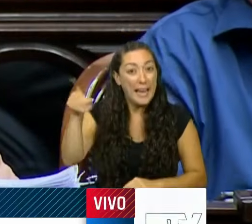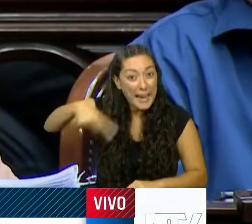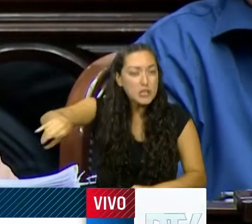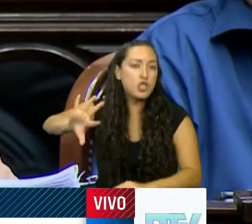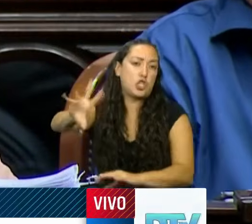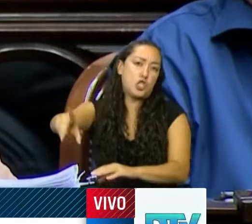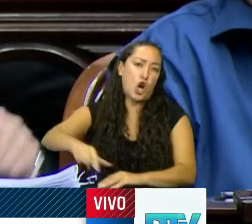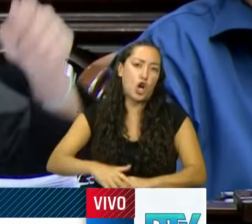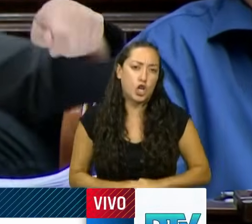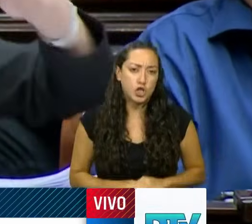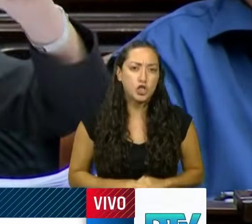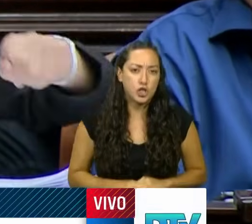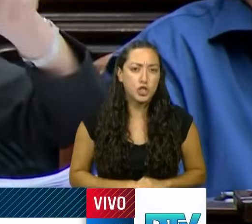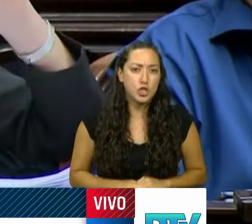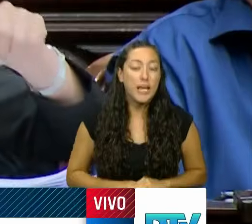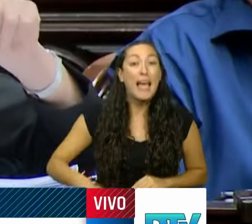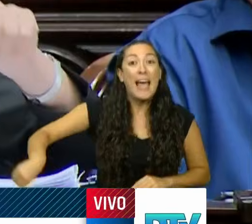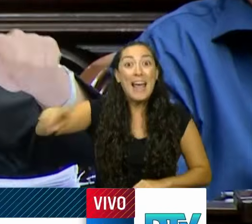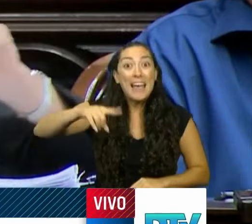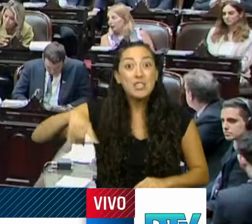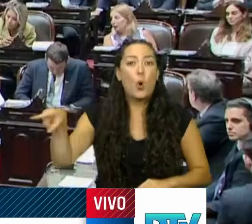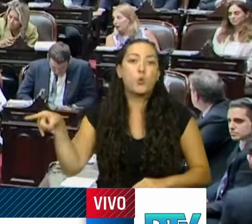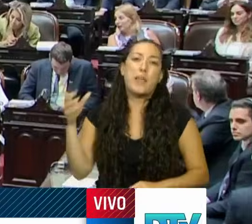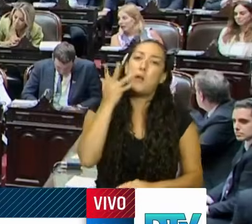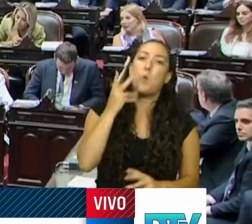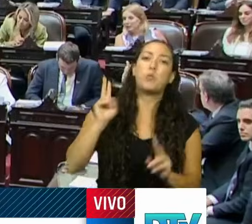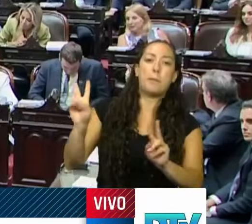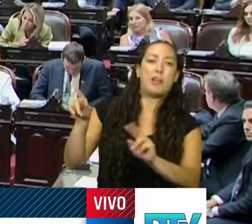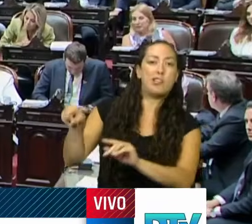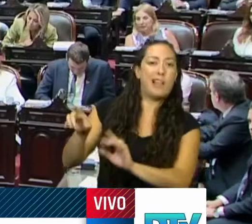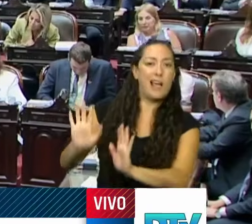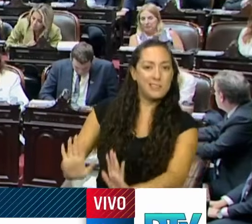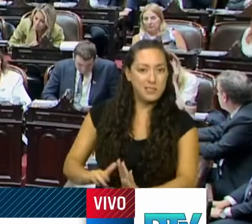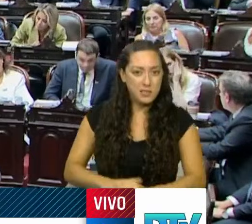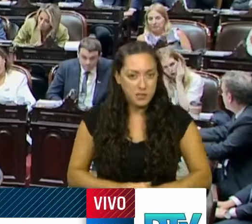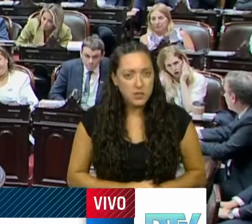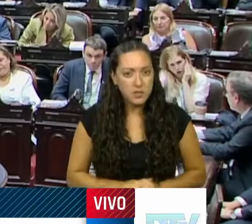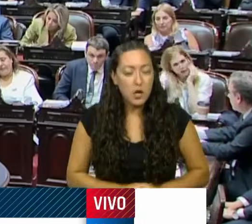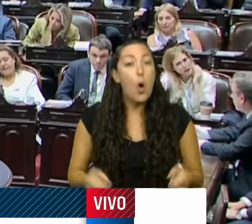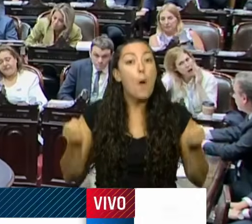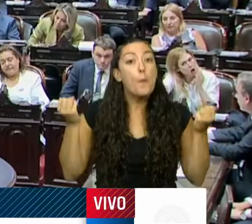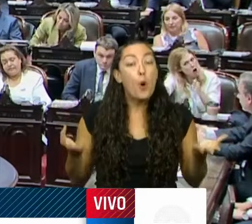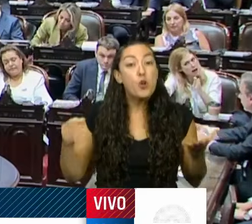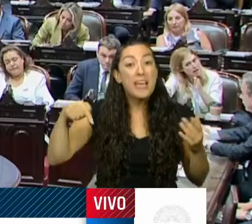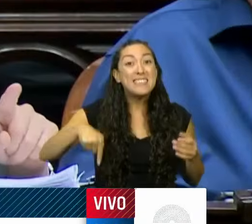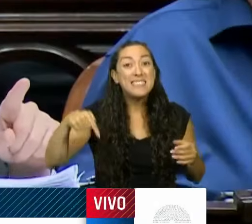chorros. Esos son los que ustedes compran. Porque a esta